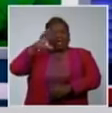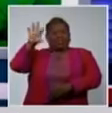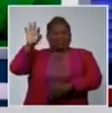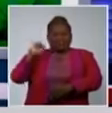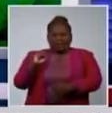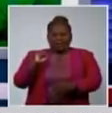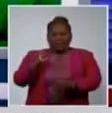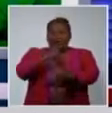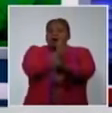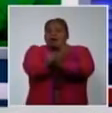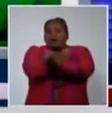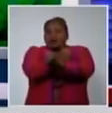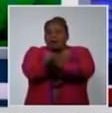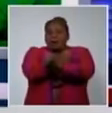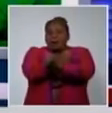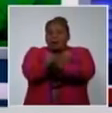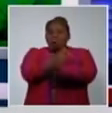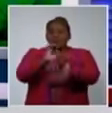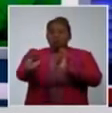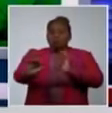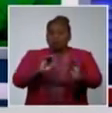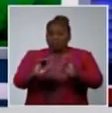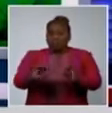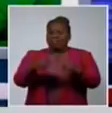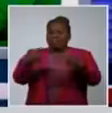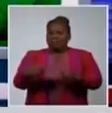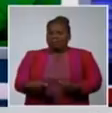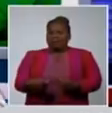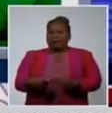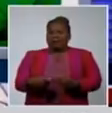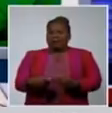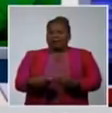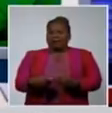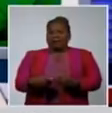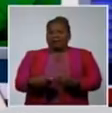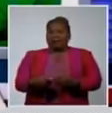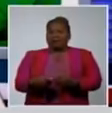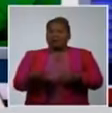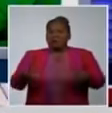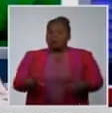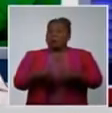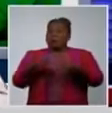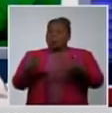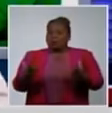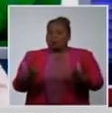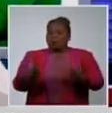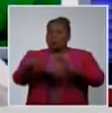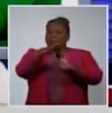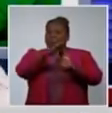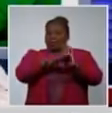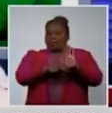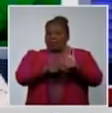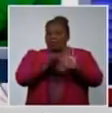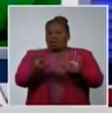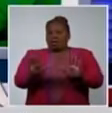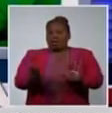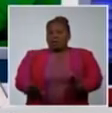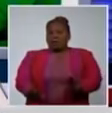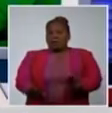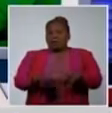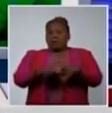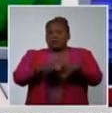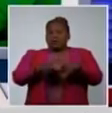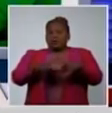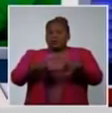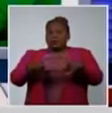población pero todas a la vez cumpla con todas las medidas y evitemos el incremento del contrario